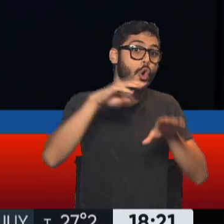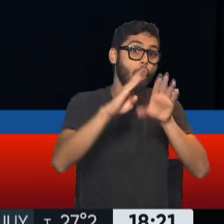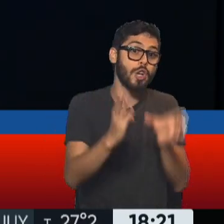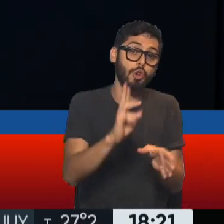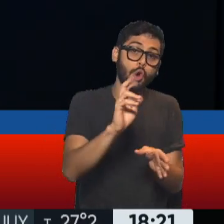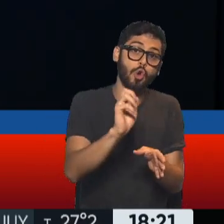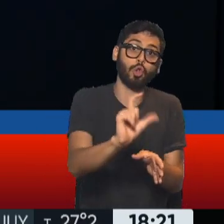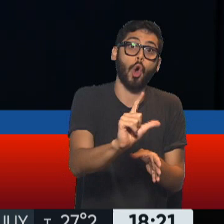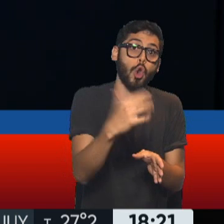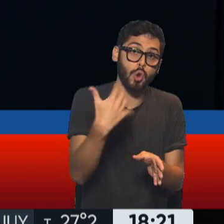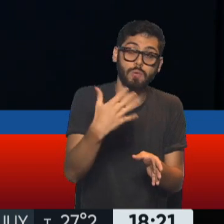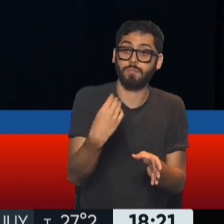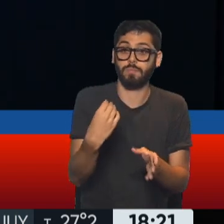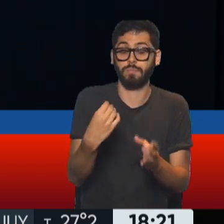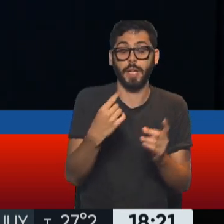una vez que se terminen